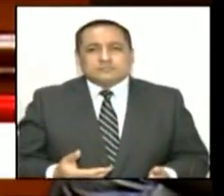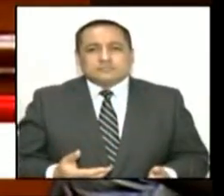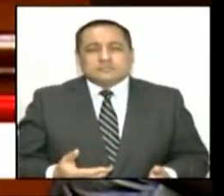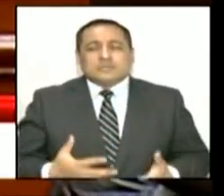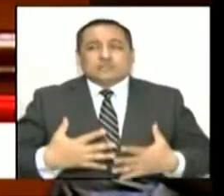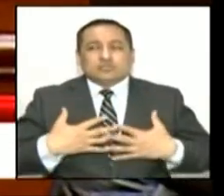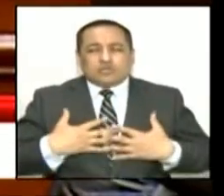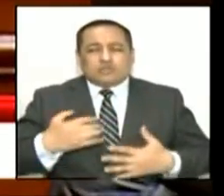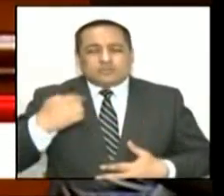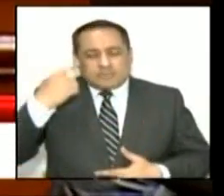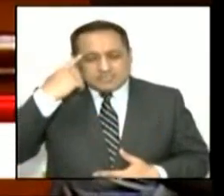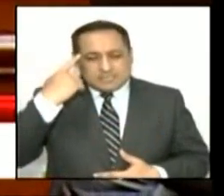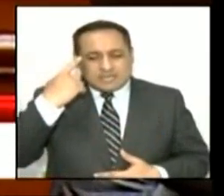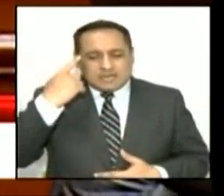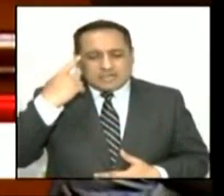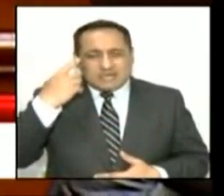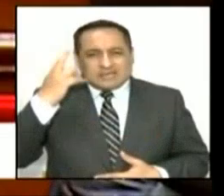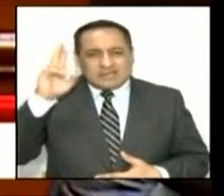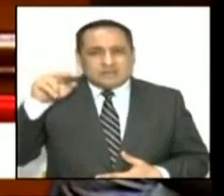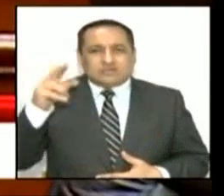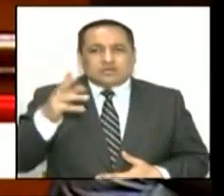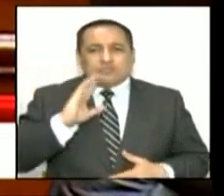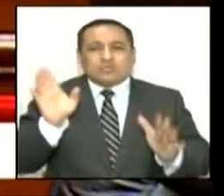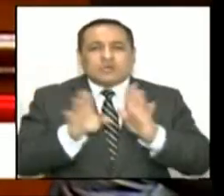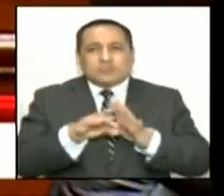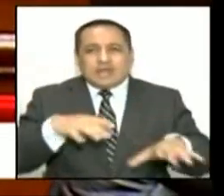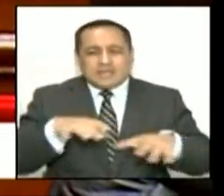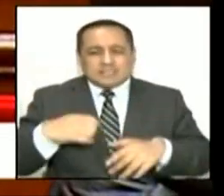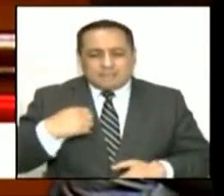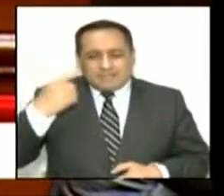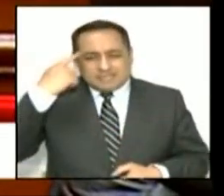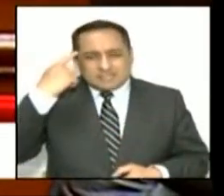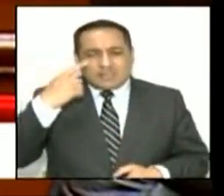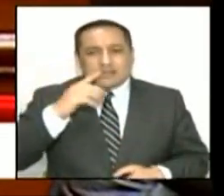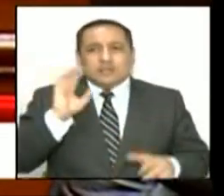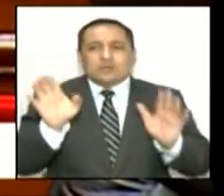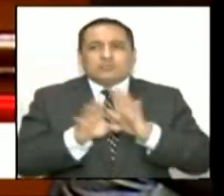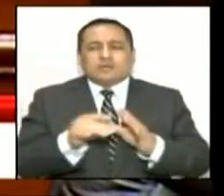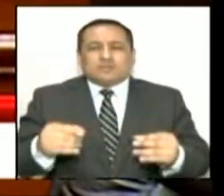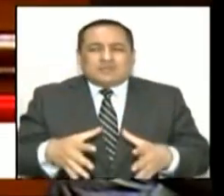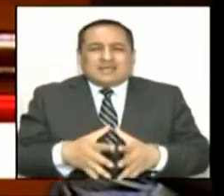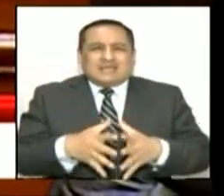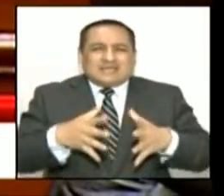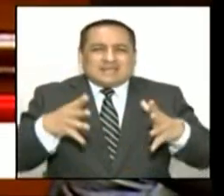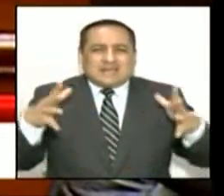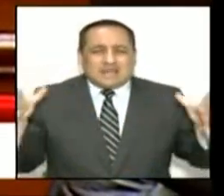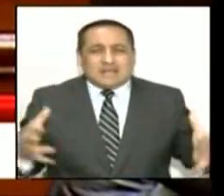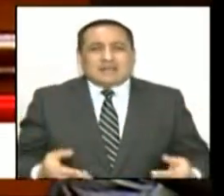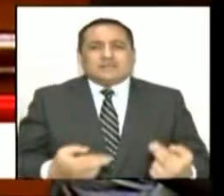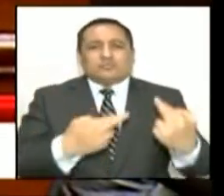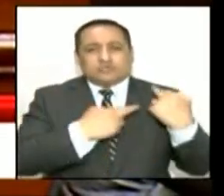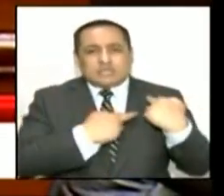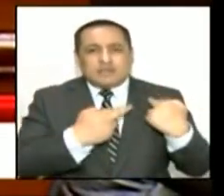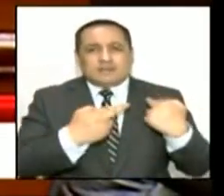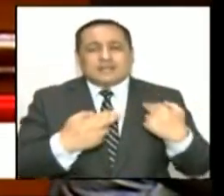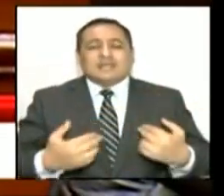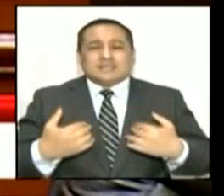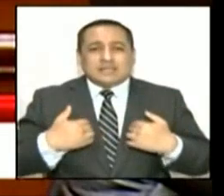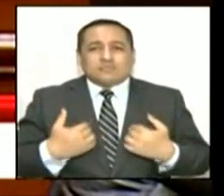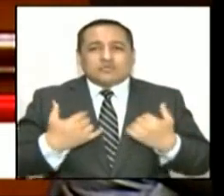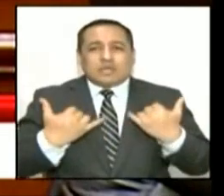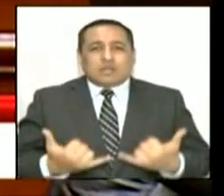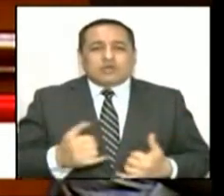Nos hace darnos cuenta, nos hace pensar de la enorme responsabilidad que tenemos